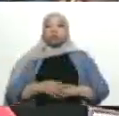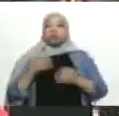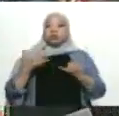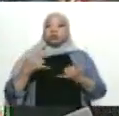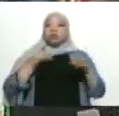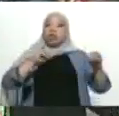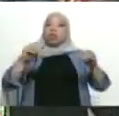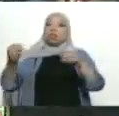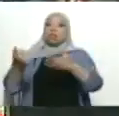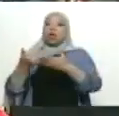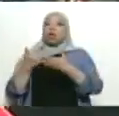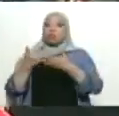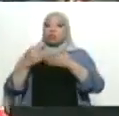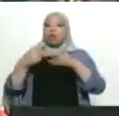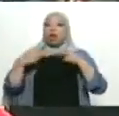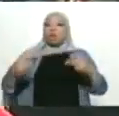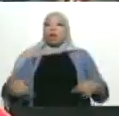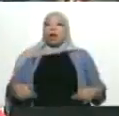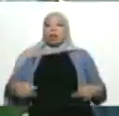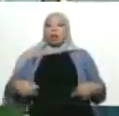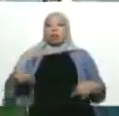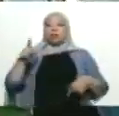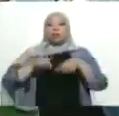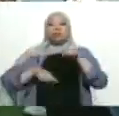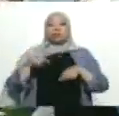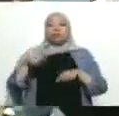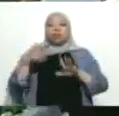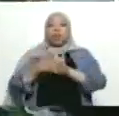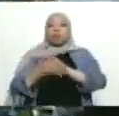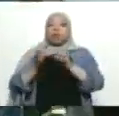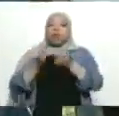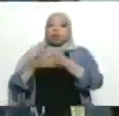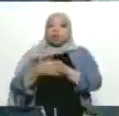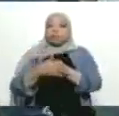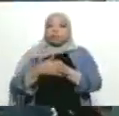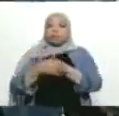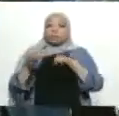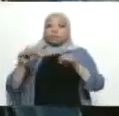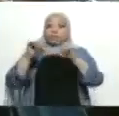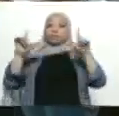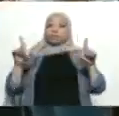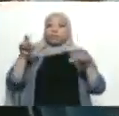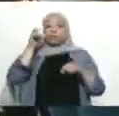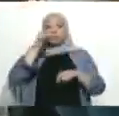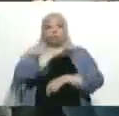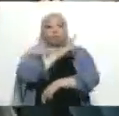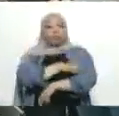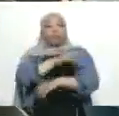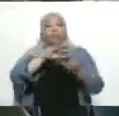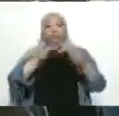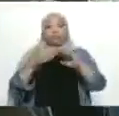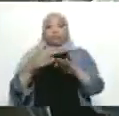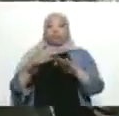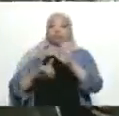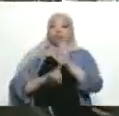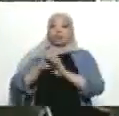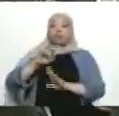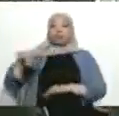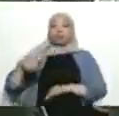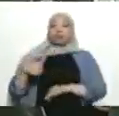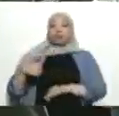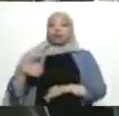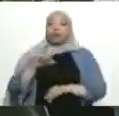ayuda humanitaria, que no era otra cosa sino instrumento de guerra. Fue allí cuando apareció el poder popular emergiendo como un